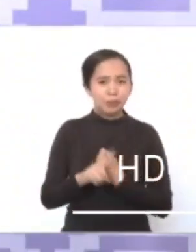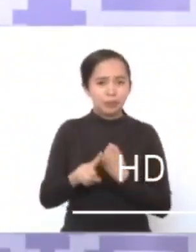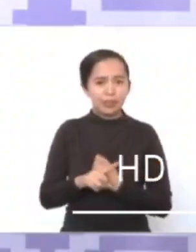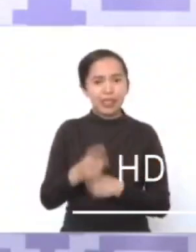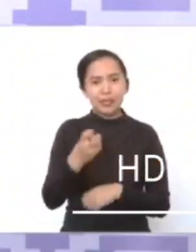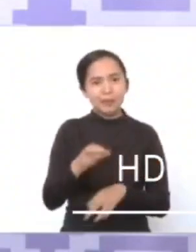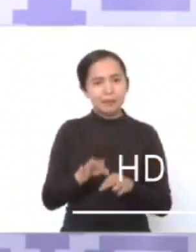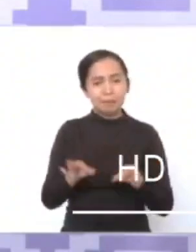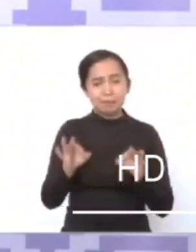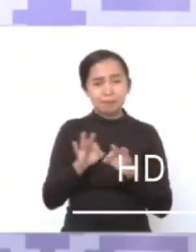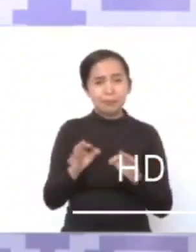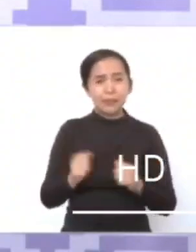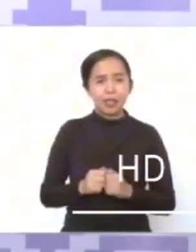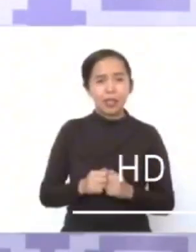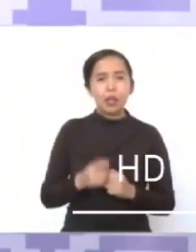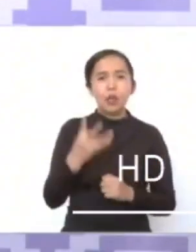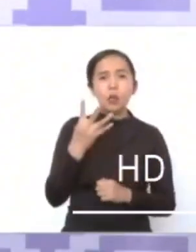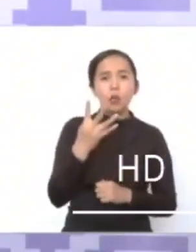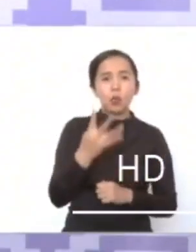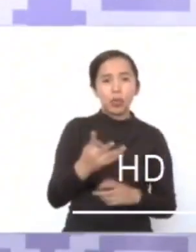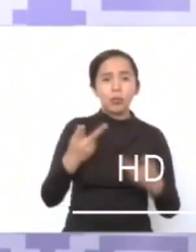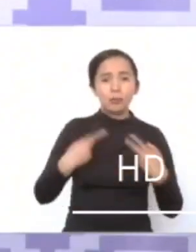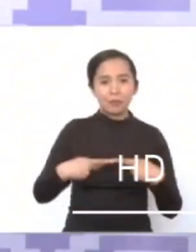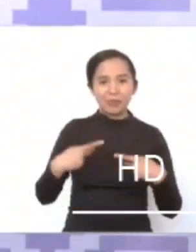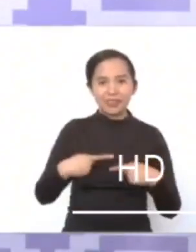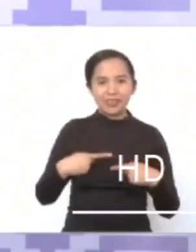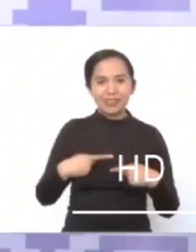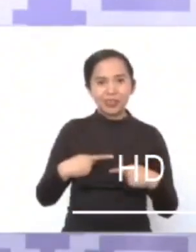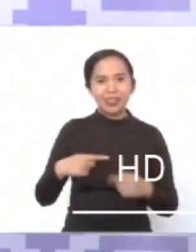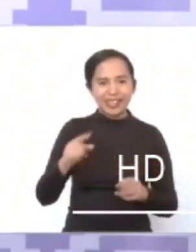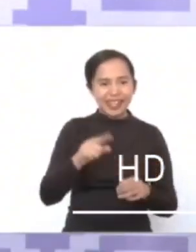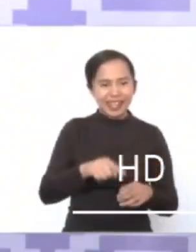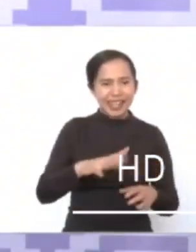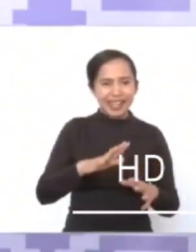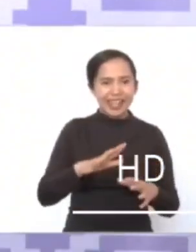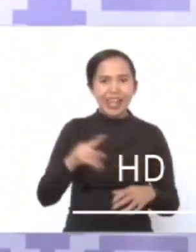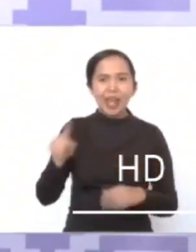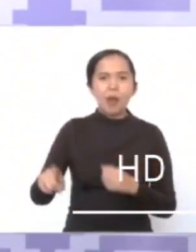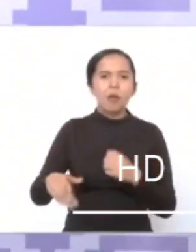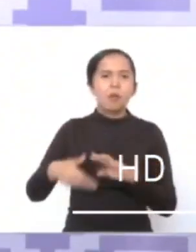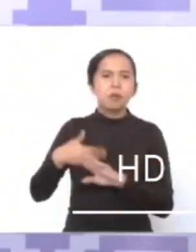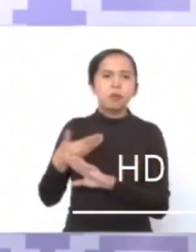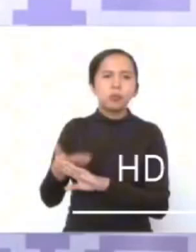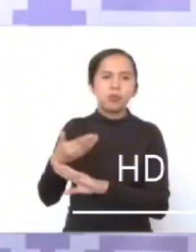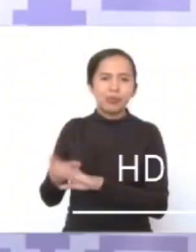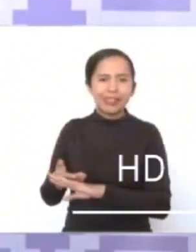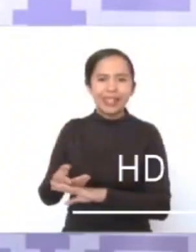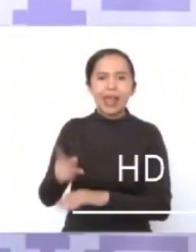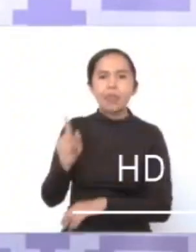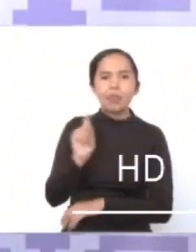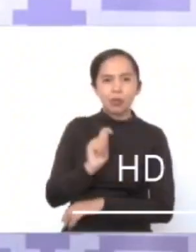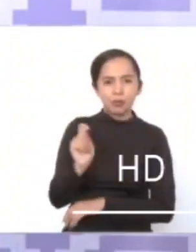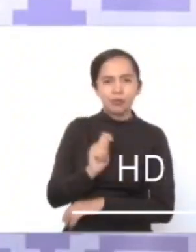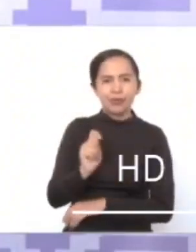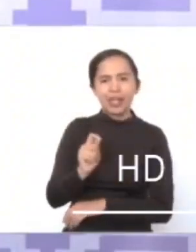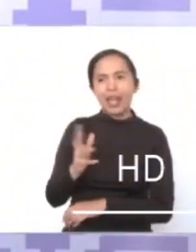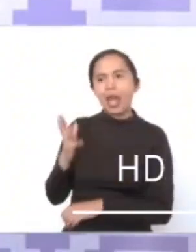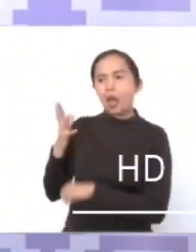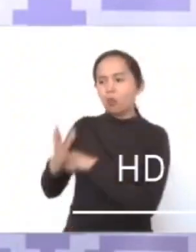dato fundamental. 4 de cada 10 mujeres a nivel nacional ha sufrido violencia de pareja por